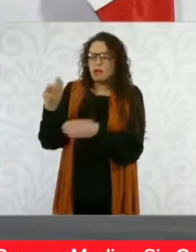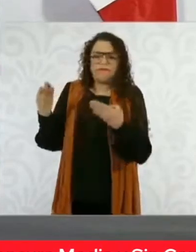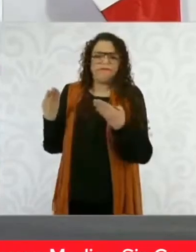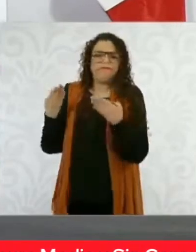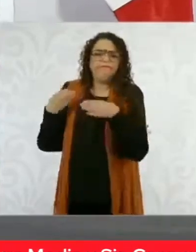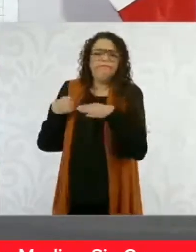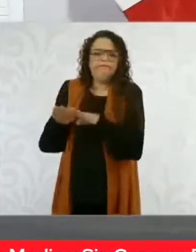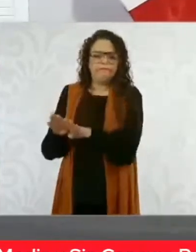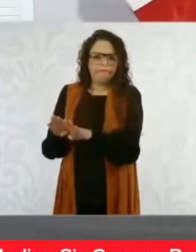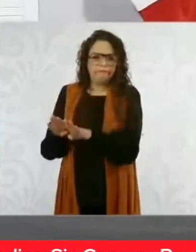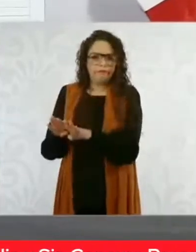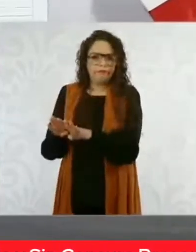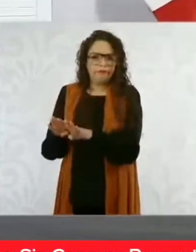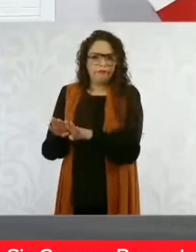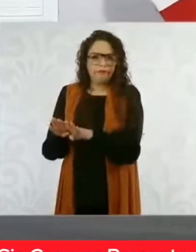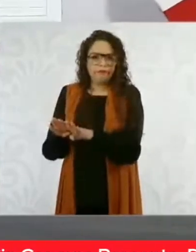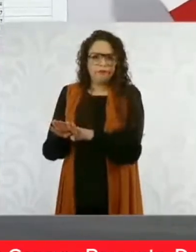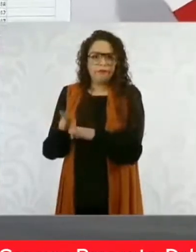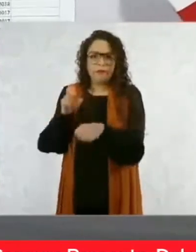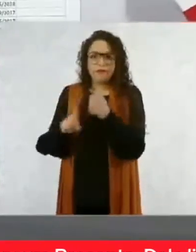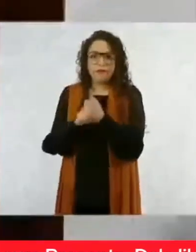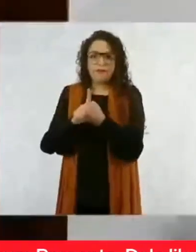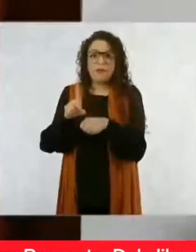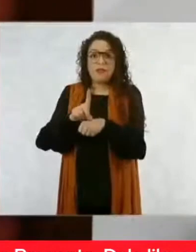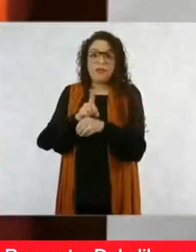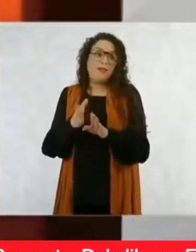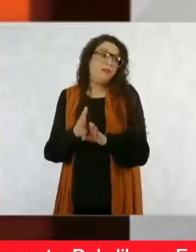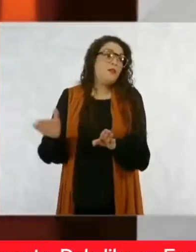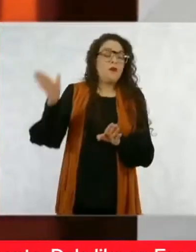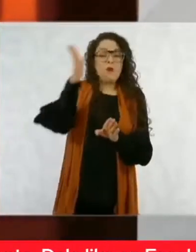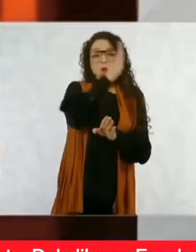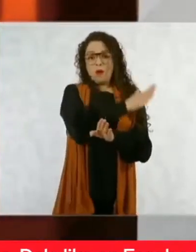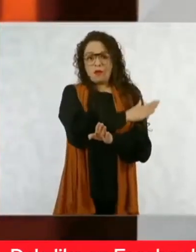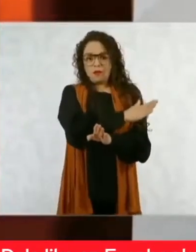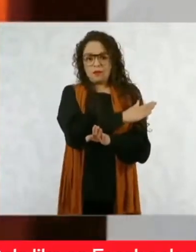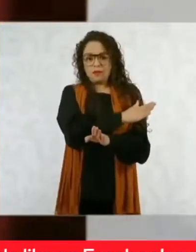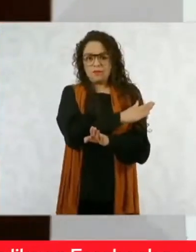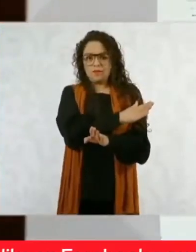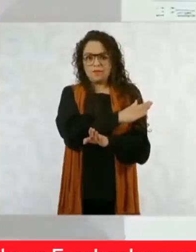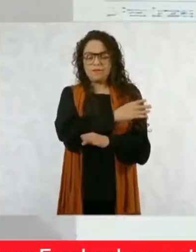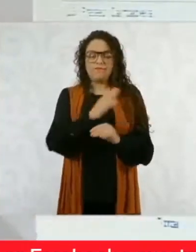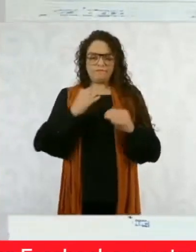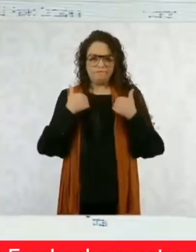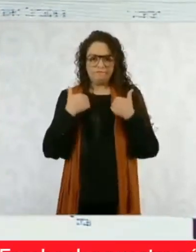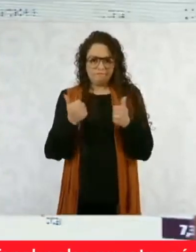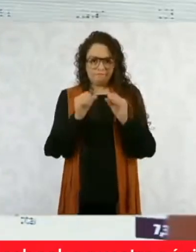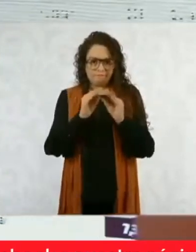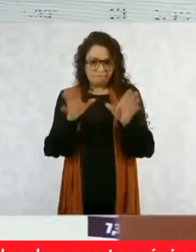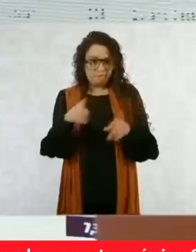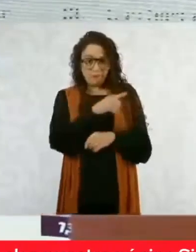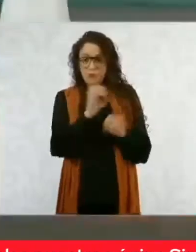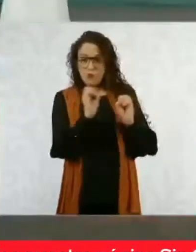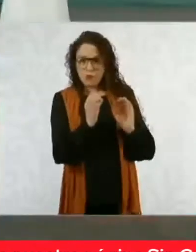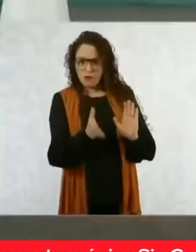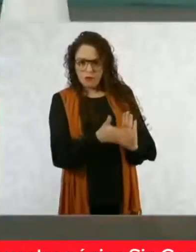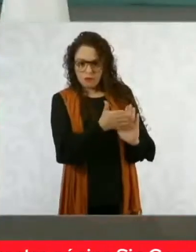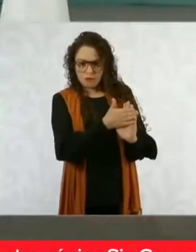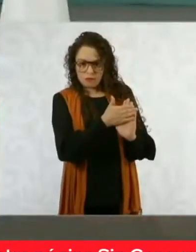Entonces, no se construyó vivienda alguna, estos son los saldos,